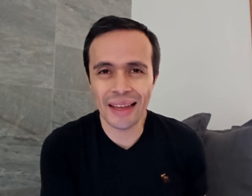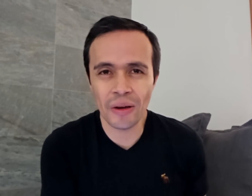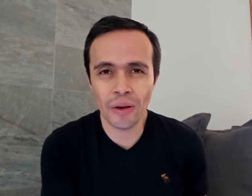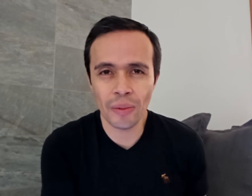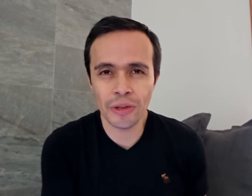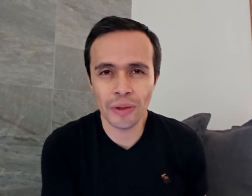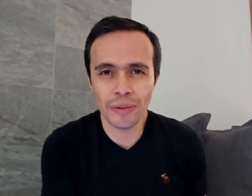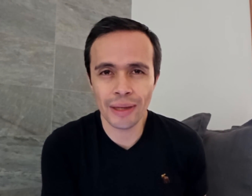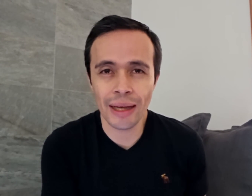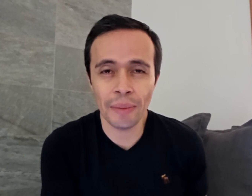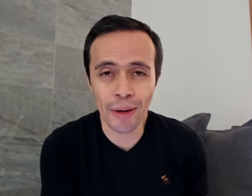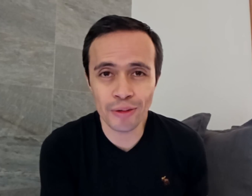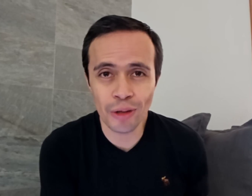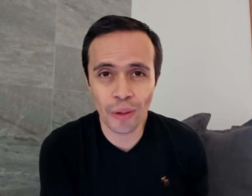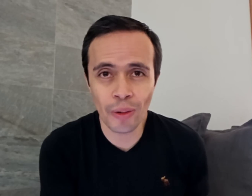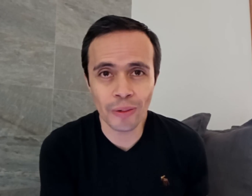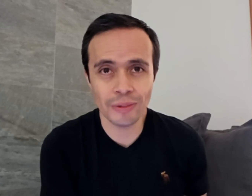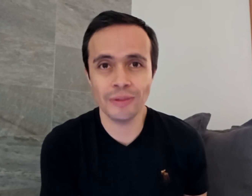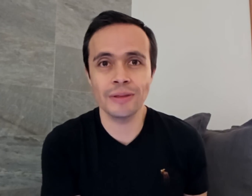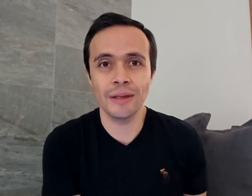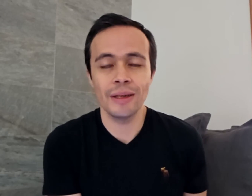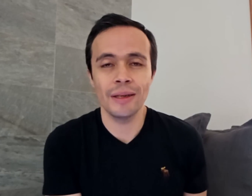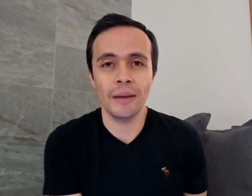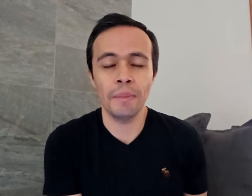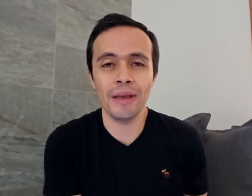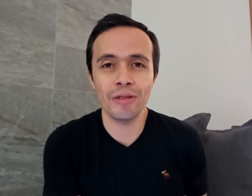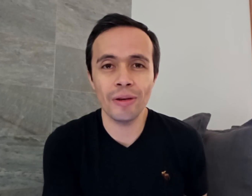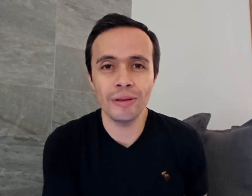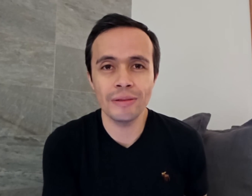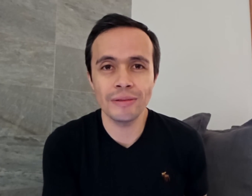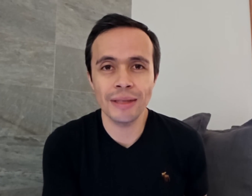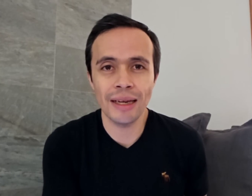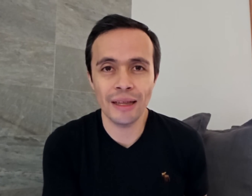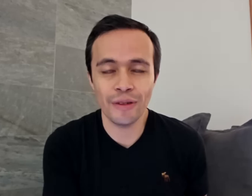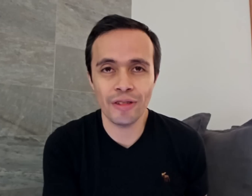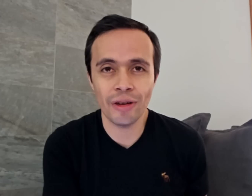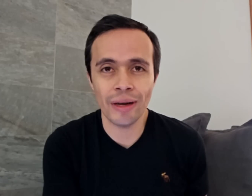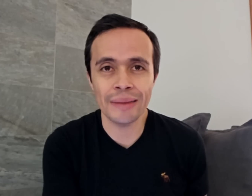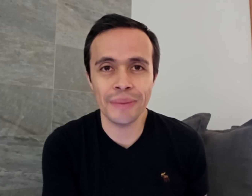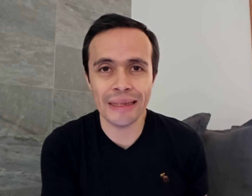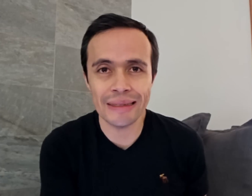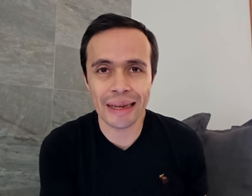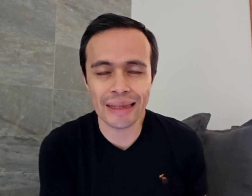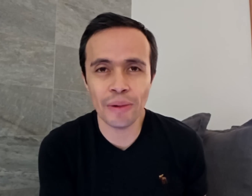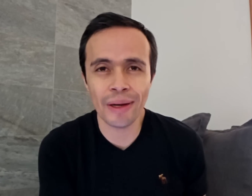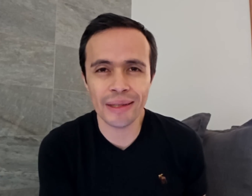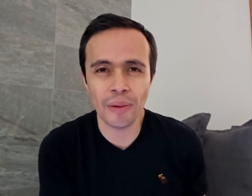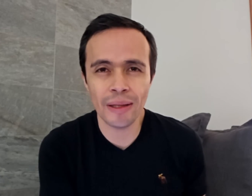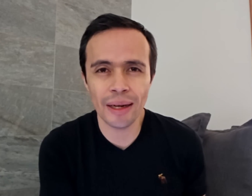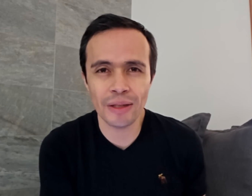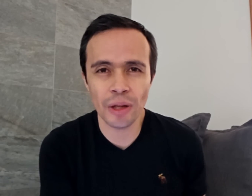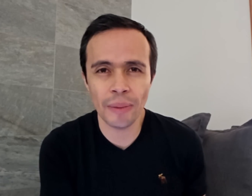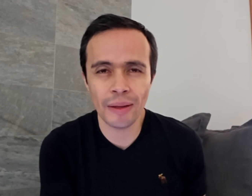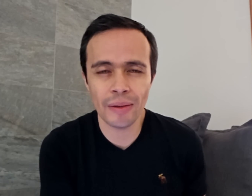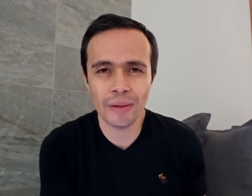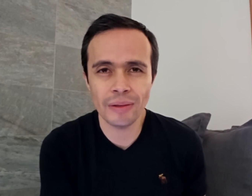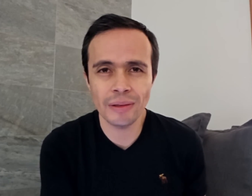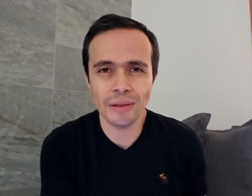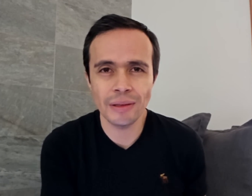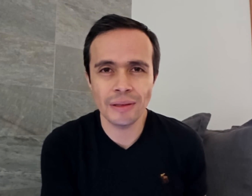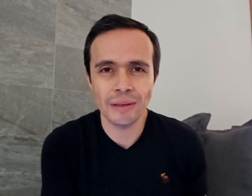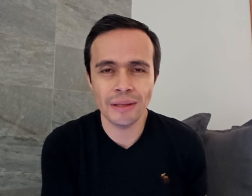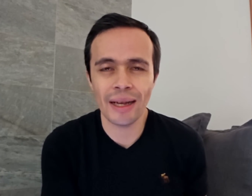hubo tanta corrupción que quemaron todo un piso del edificio administrativo que se encuentra en la Ciudad de